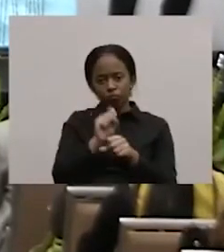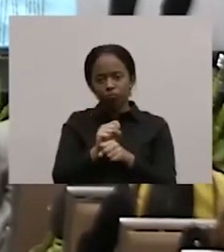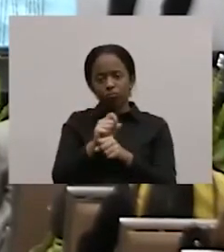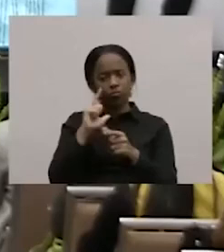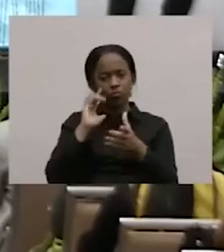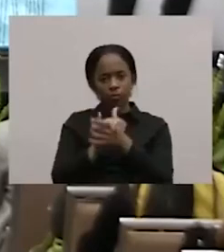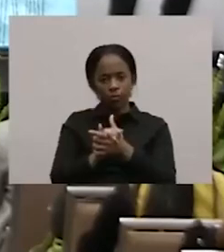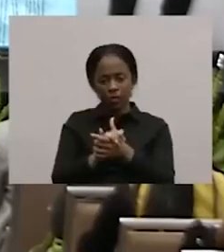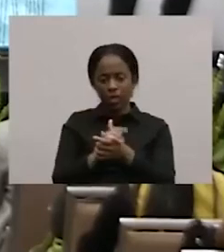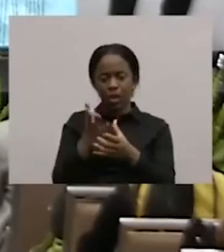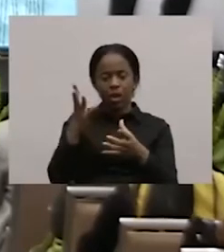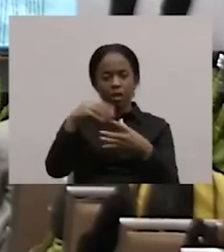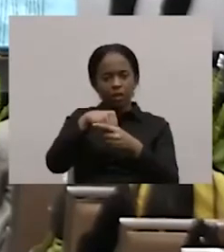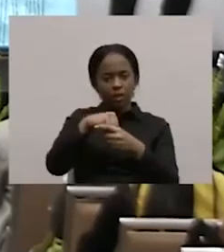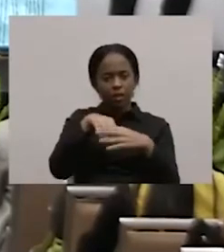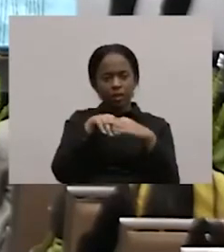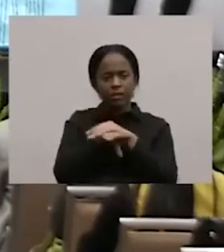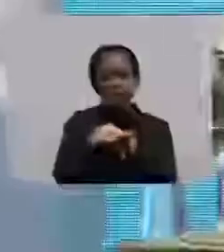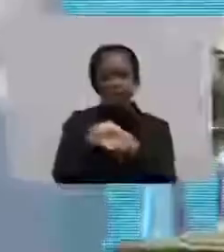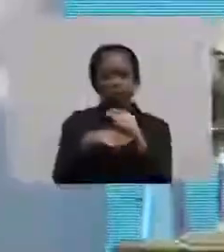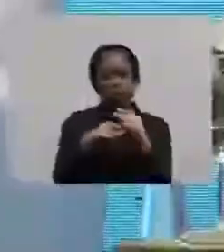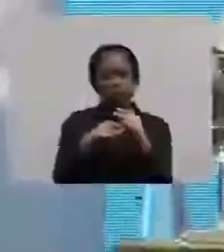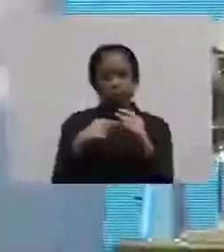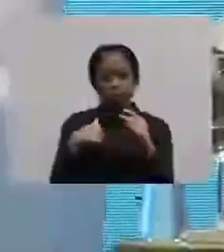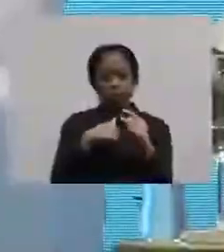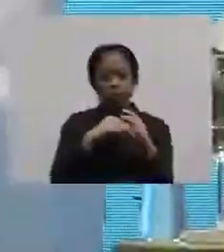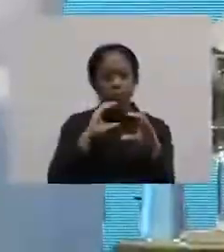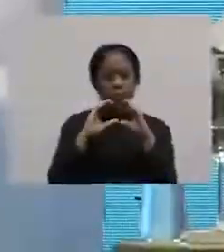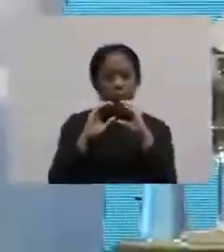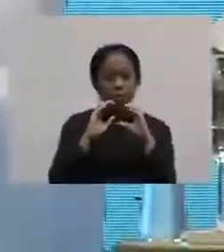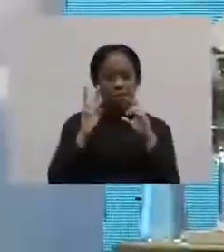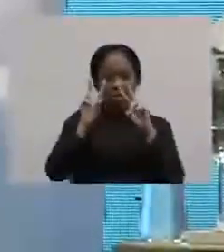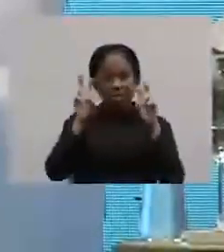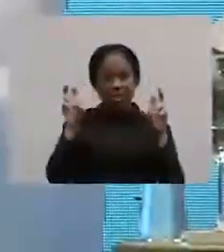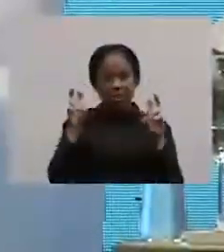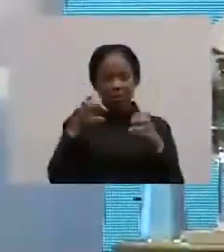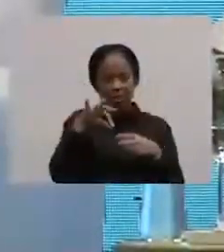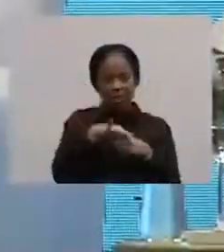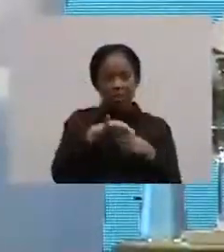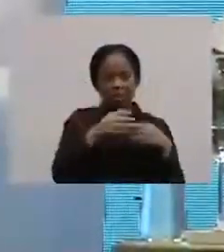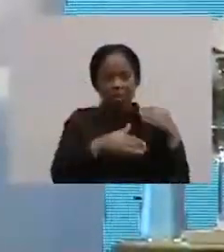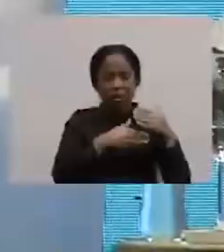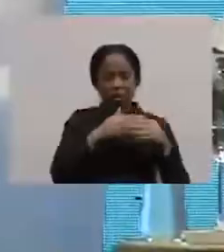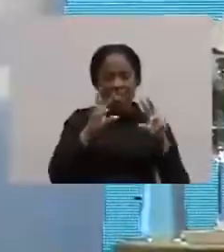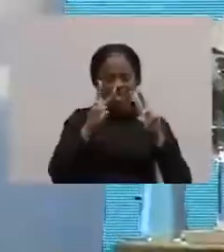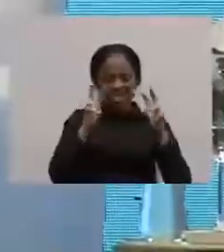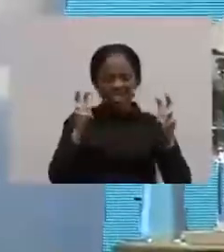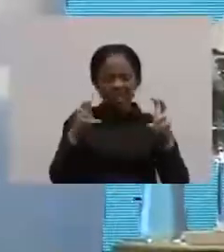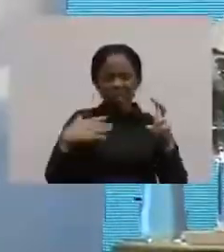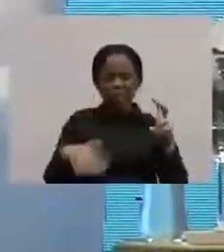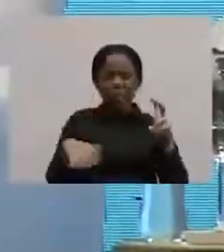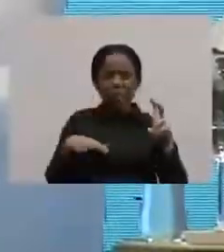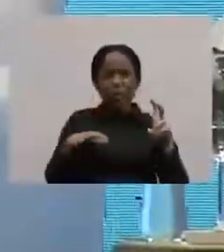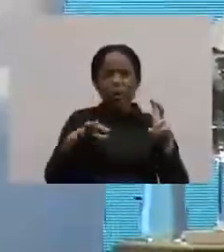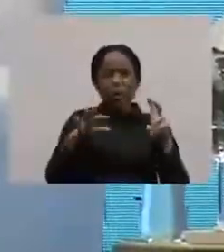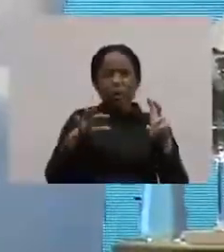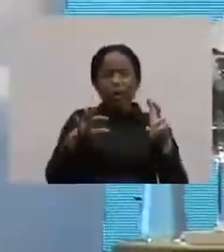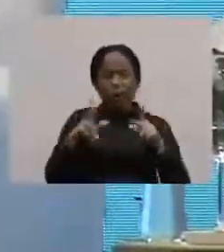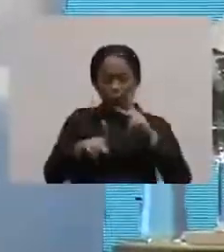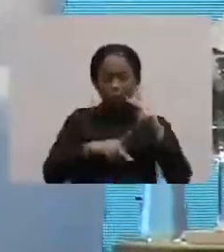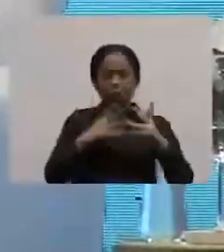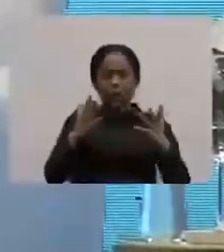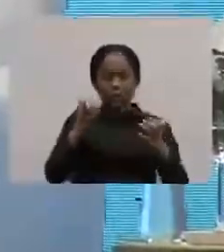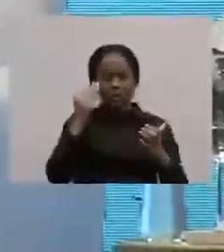tengamos acceso como medio a los temas electorales, que son temas de interés general de la